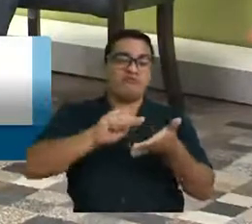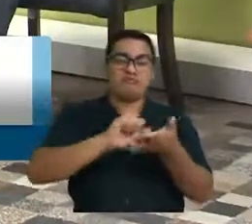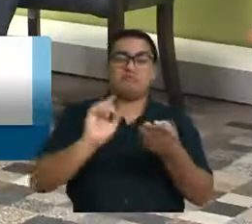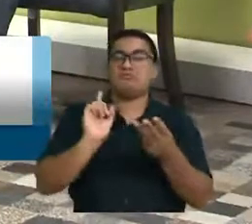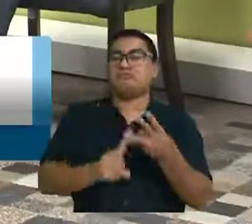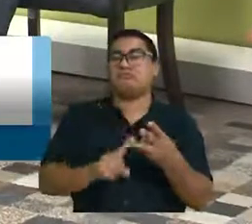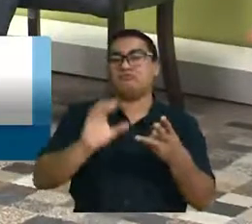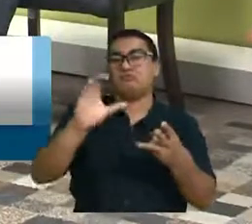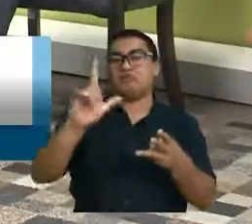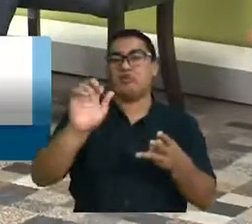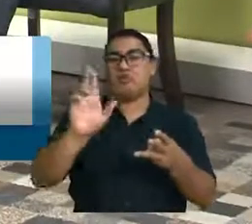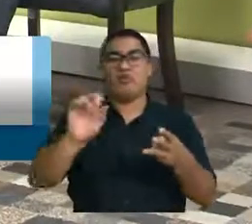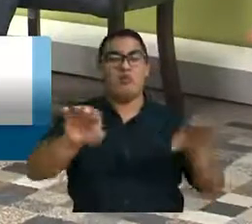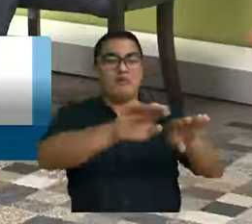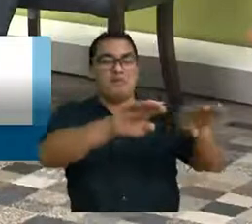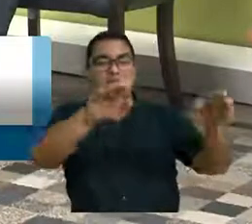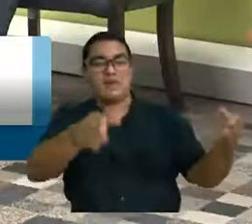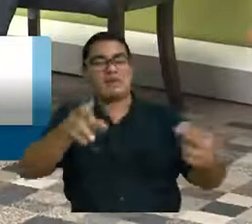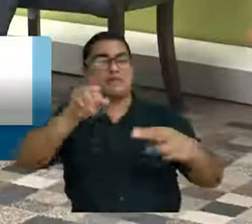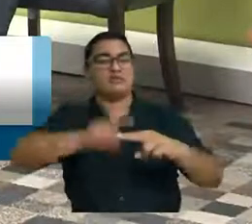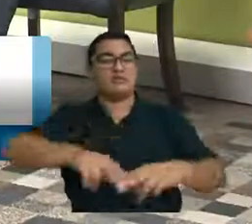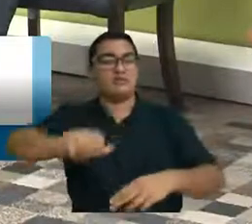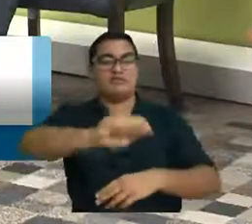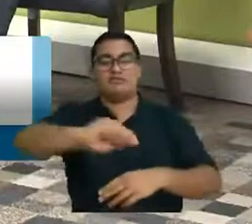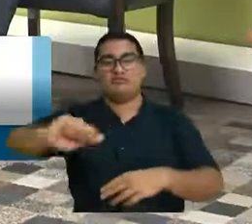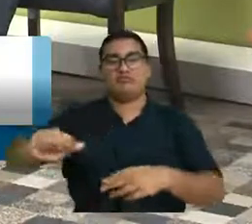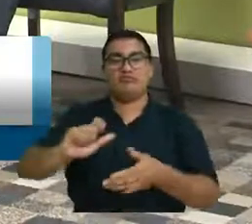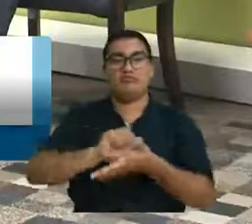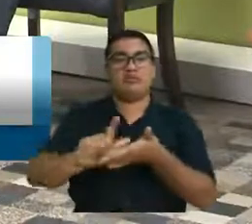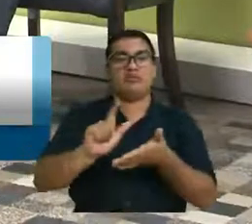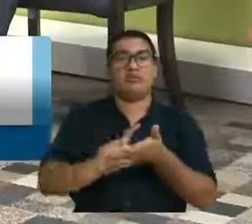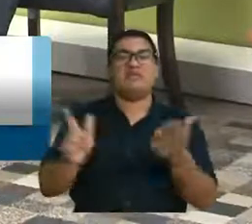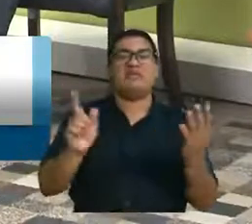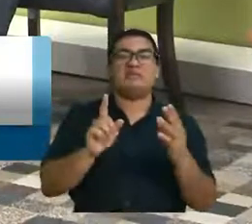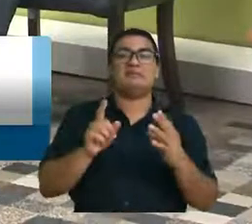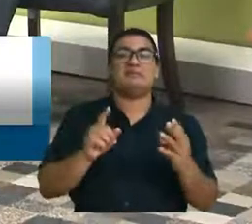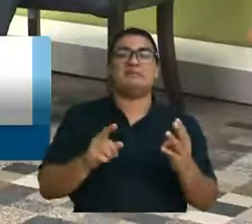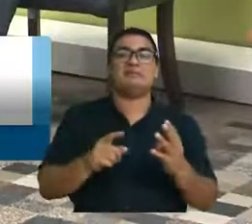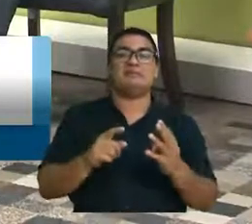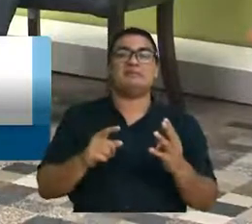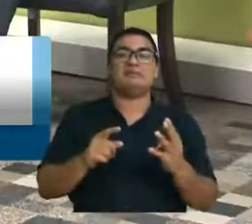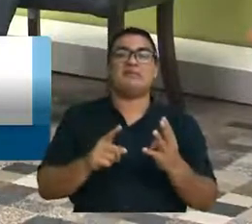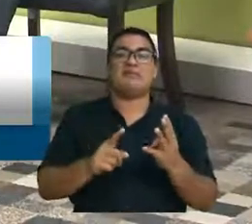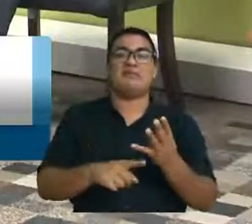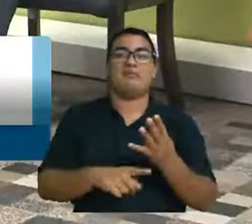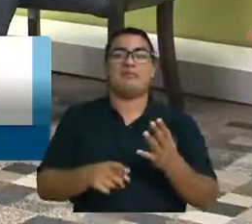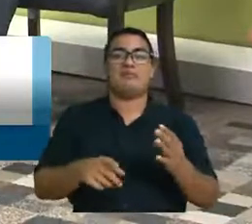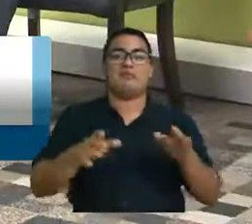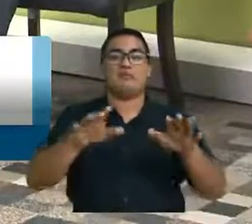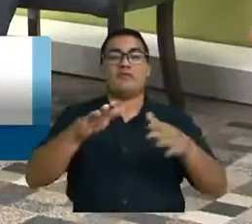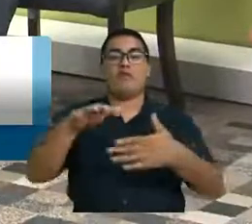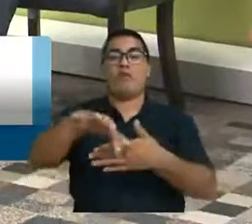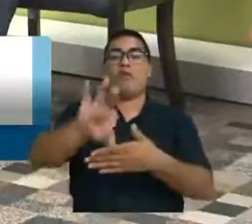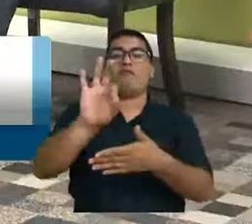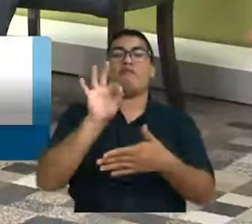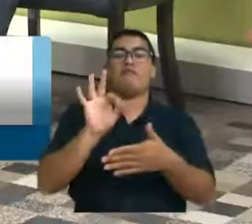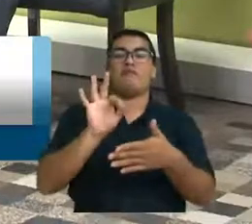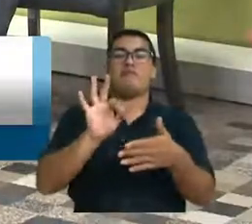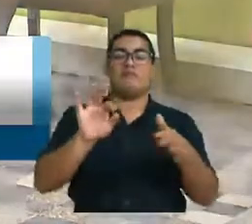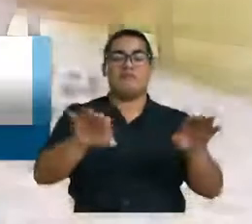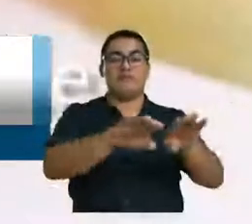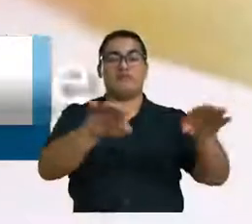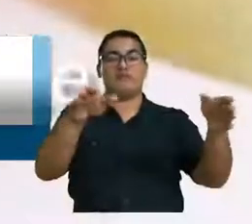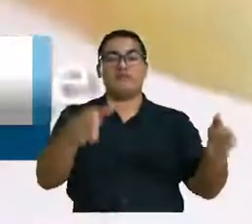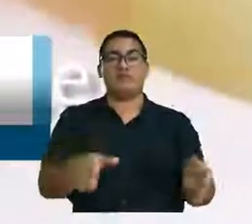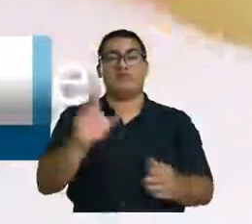para las superficies que están expuestas. No es lo mismo la superficie que está expuesta en una oficina a la superficie de un escritorio